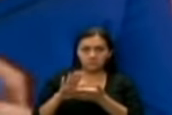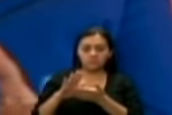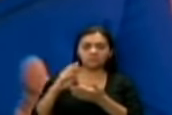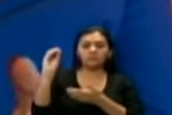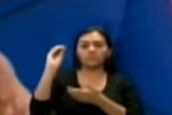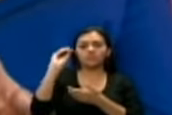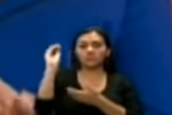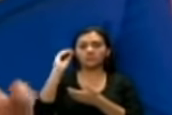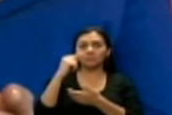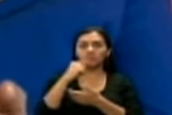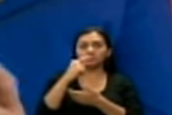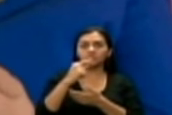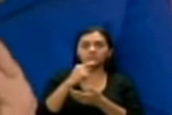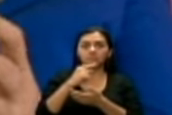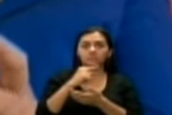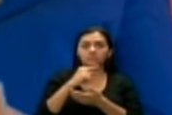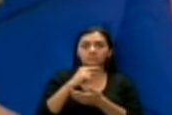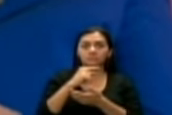lo que le llamamos golpes,